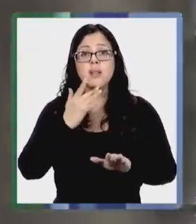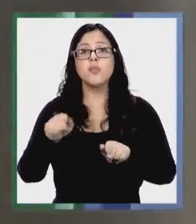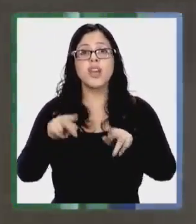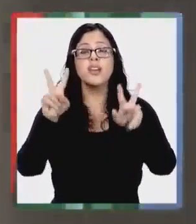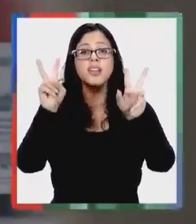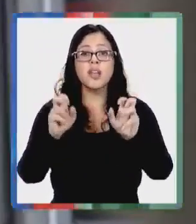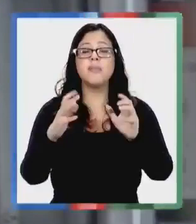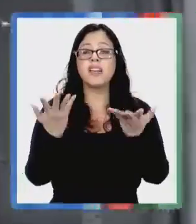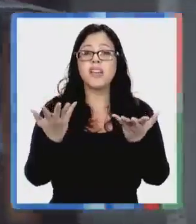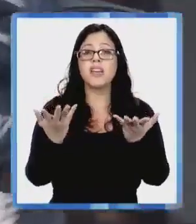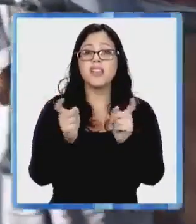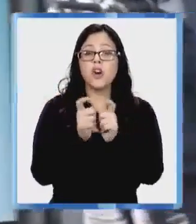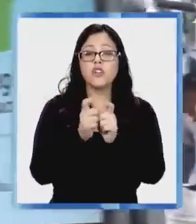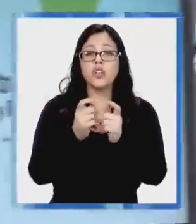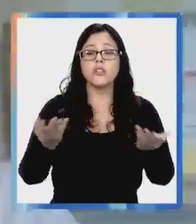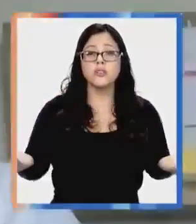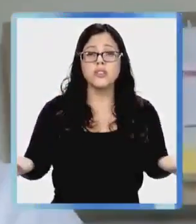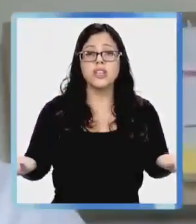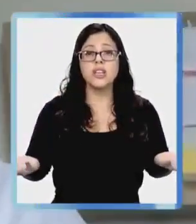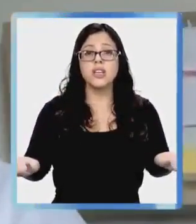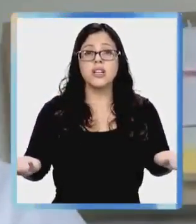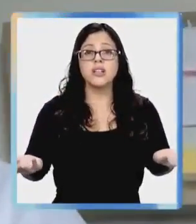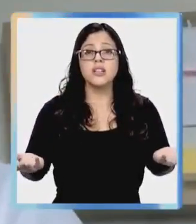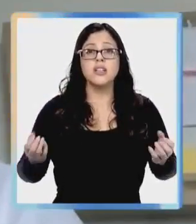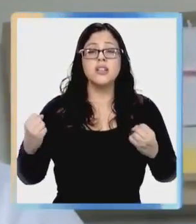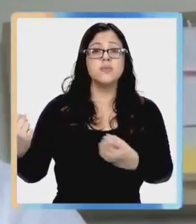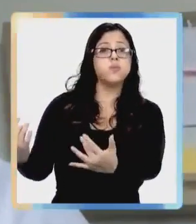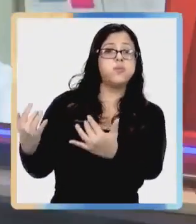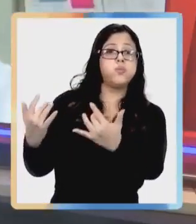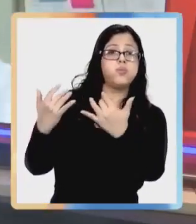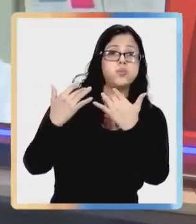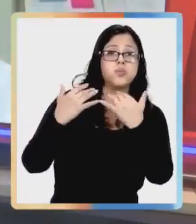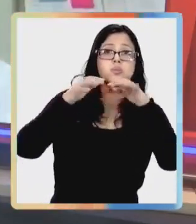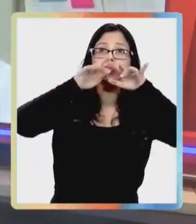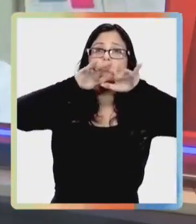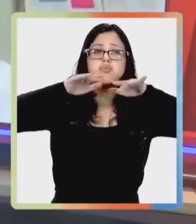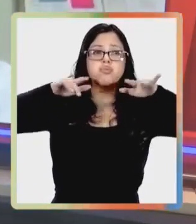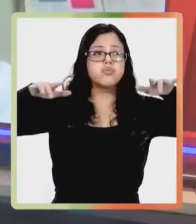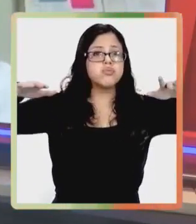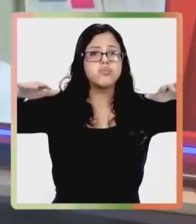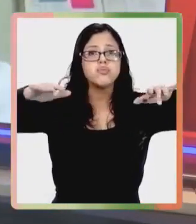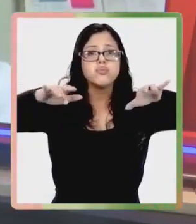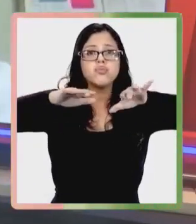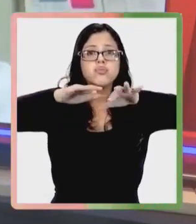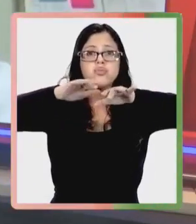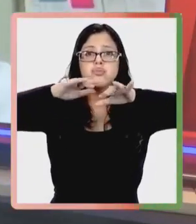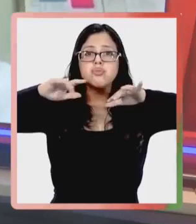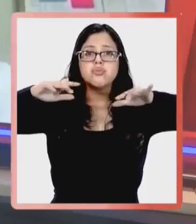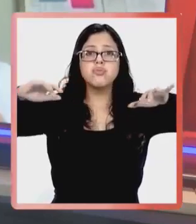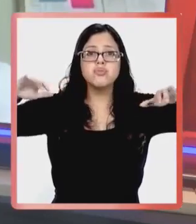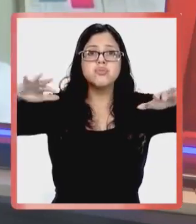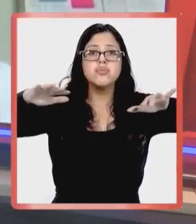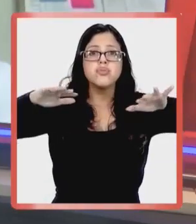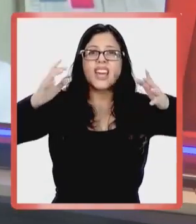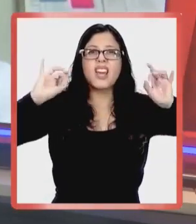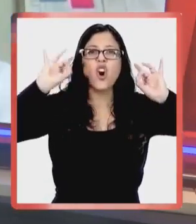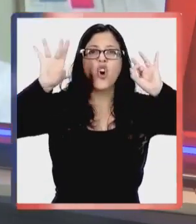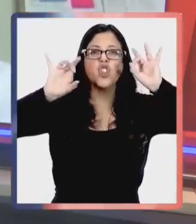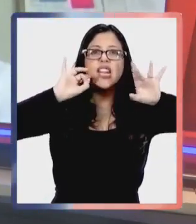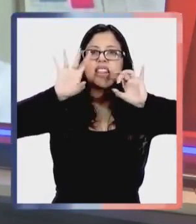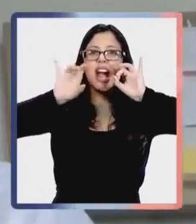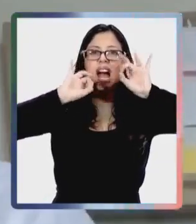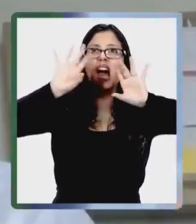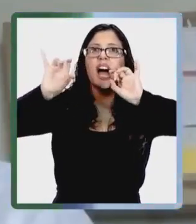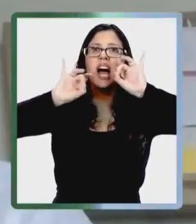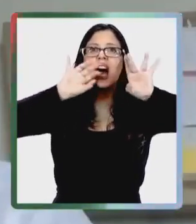evitar, porque el mecanismo de contagio principalmente son aerosoles, virus que van flotando como arriba un avioncito, que son las